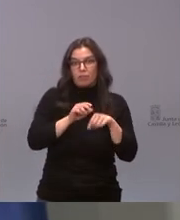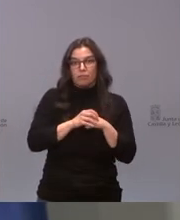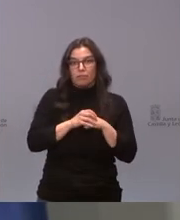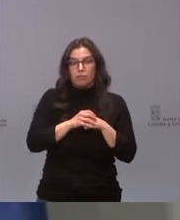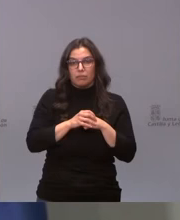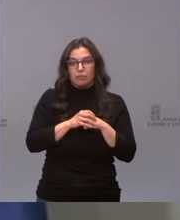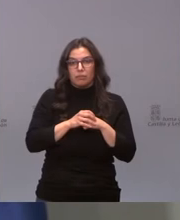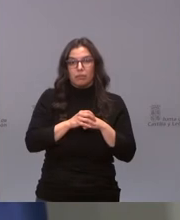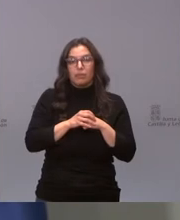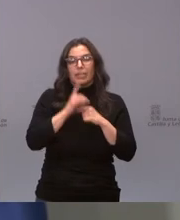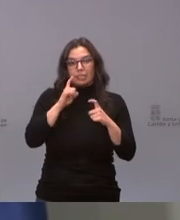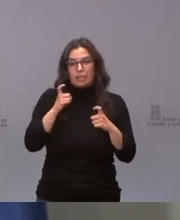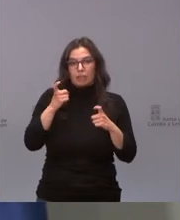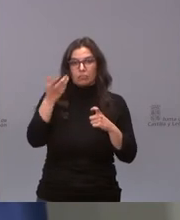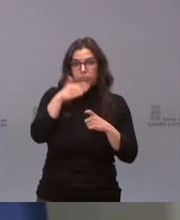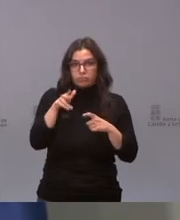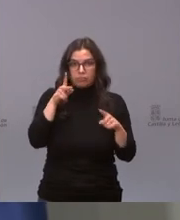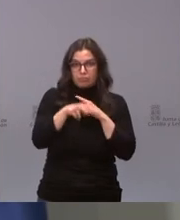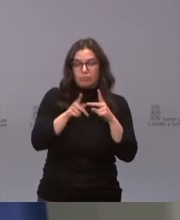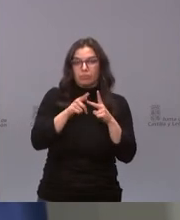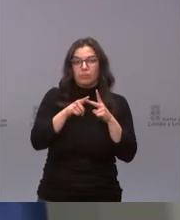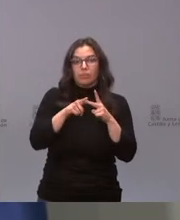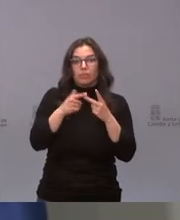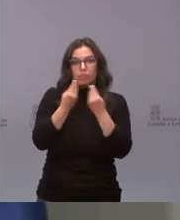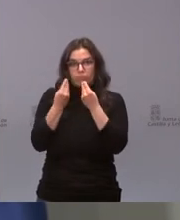Disminuir la mortalidad, disminuir el colapso sanitario,